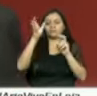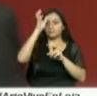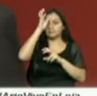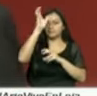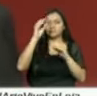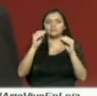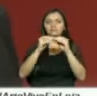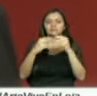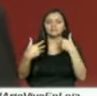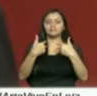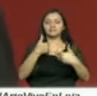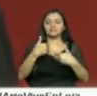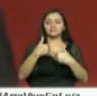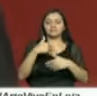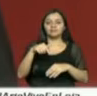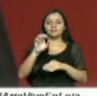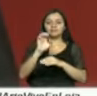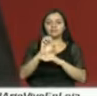país.